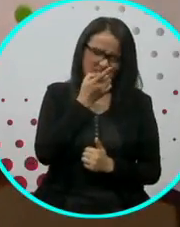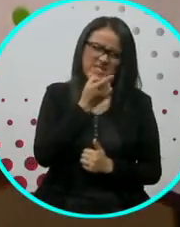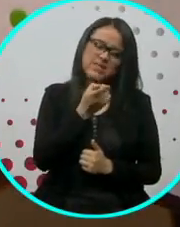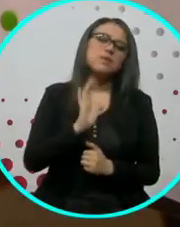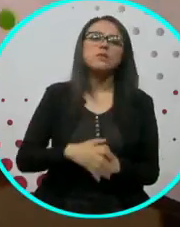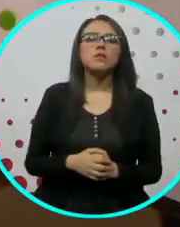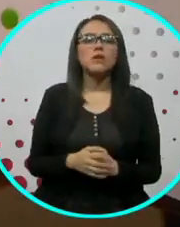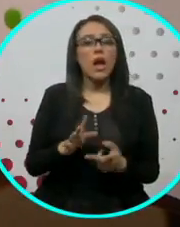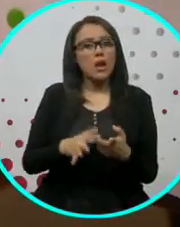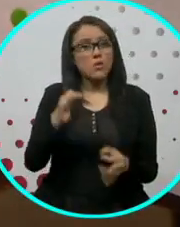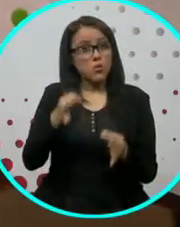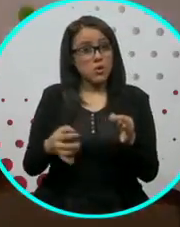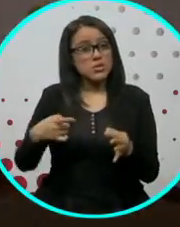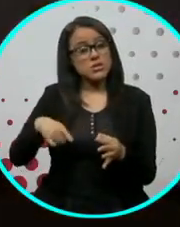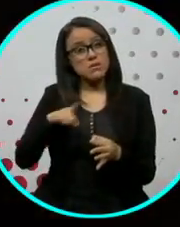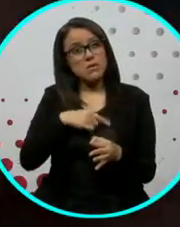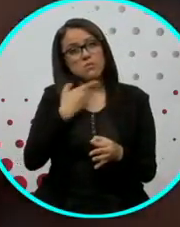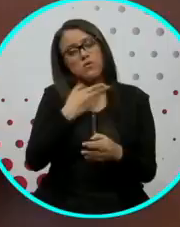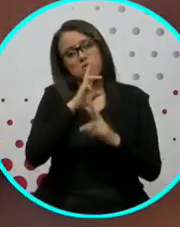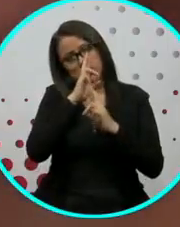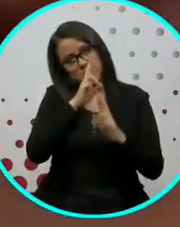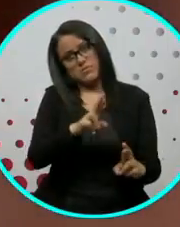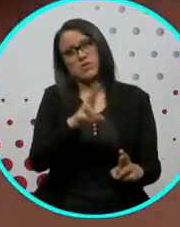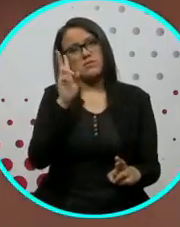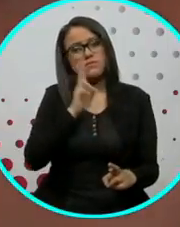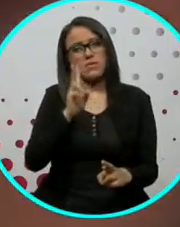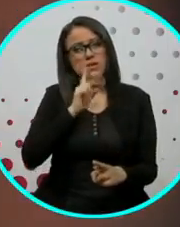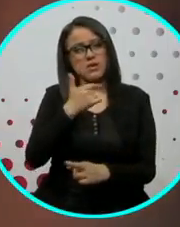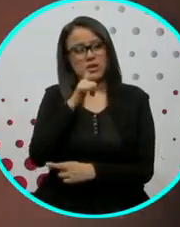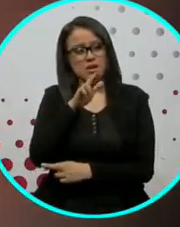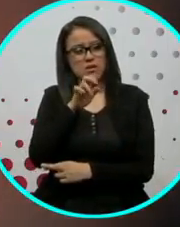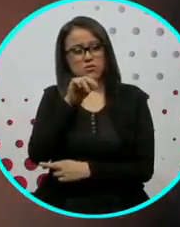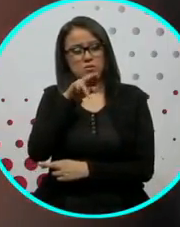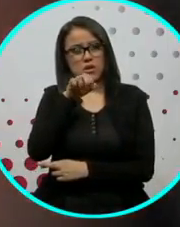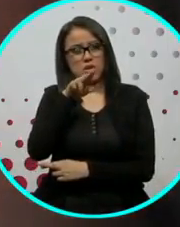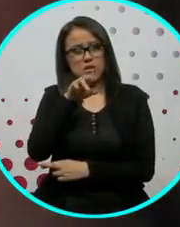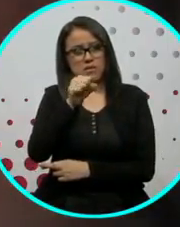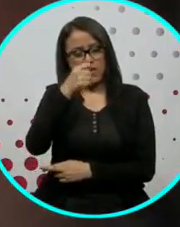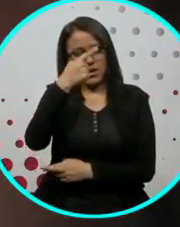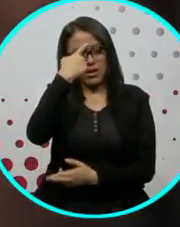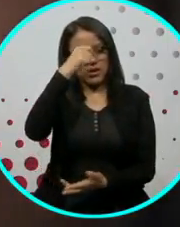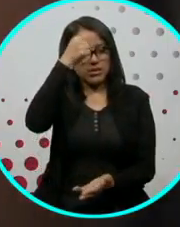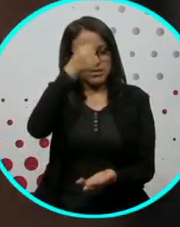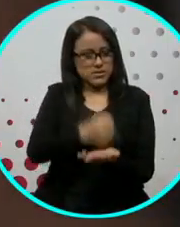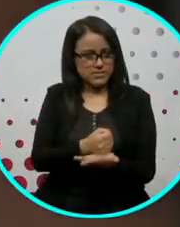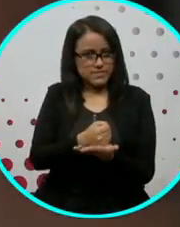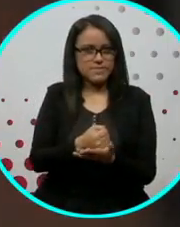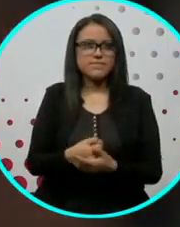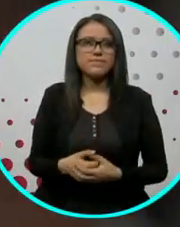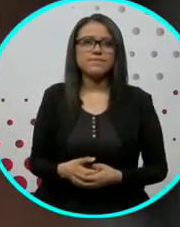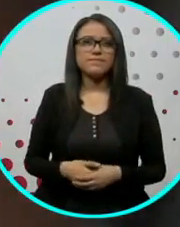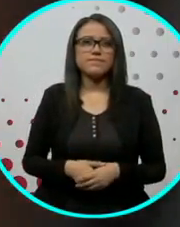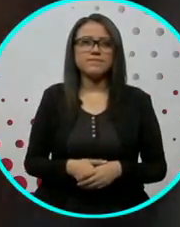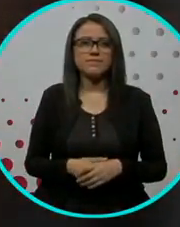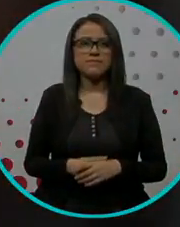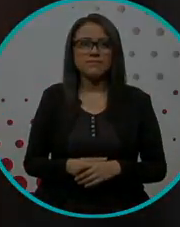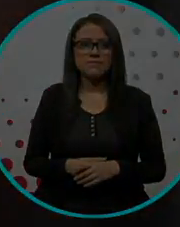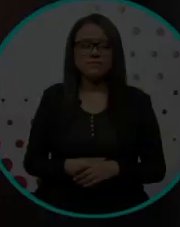reparación y una indemnización, pues que se respete. Con imágenes de Gerardo Bernabe, a quien corresponda Constanza Blanco.